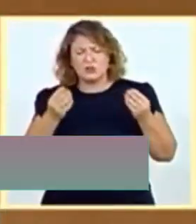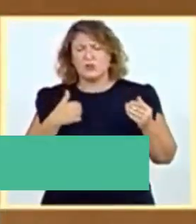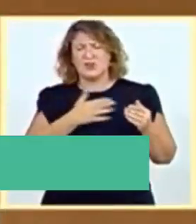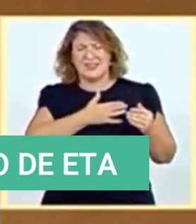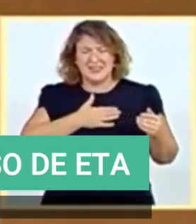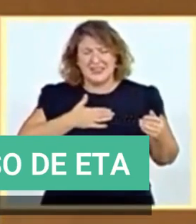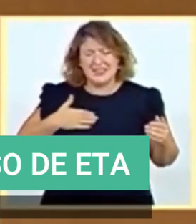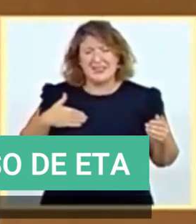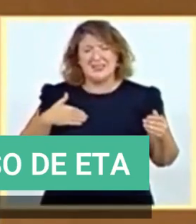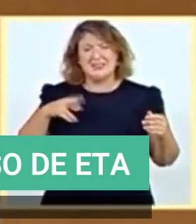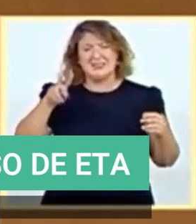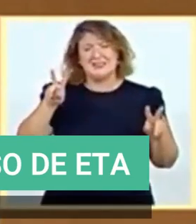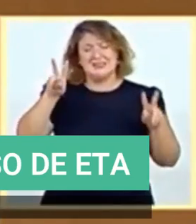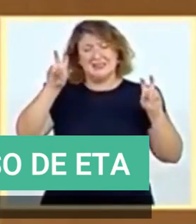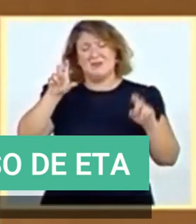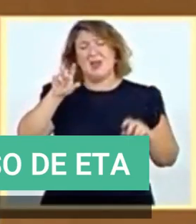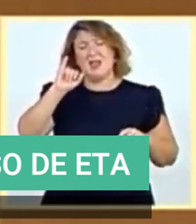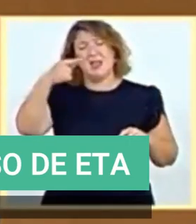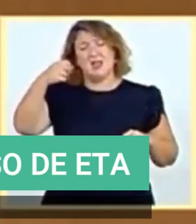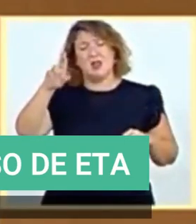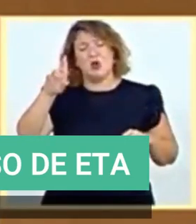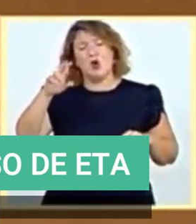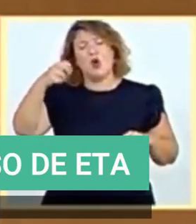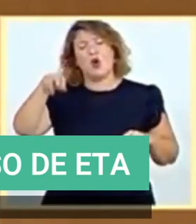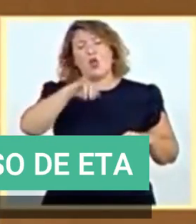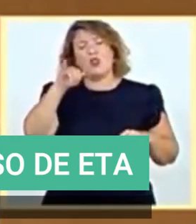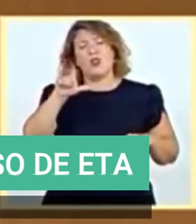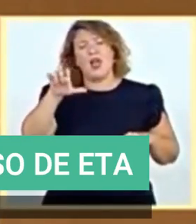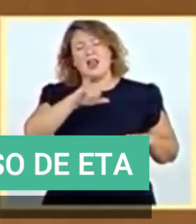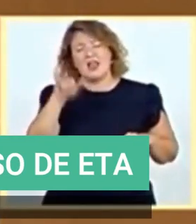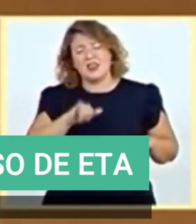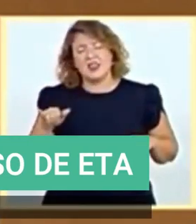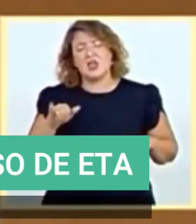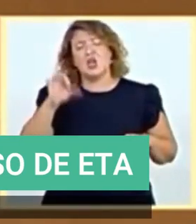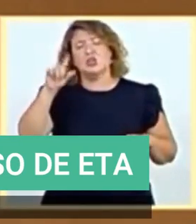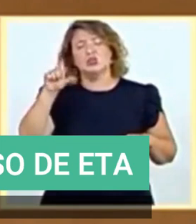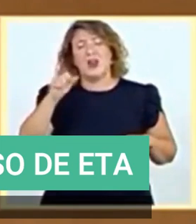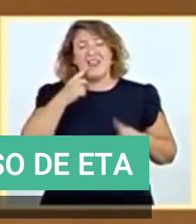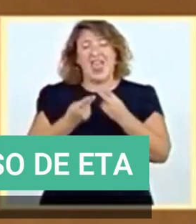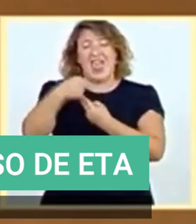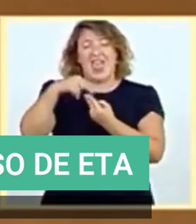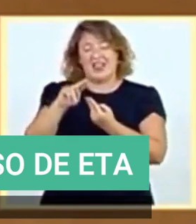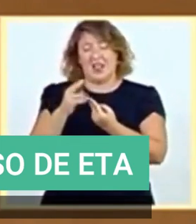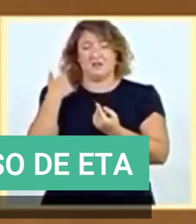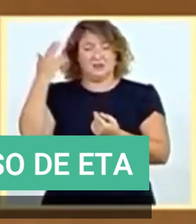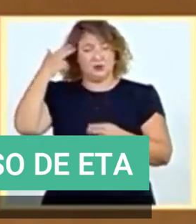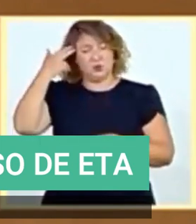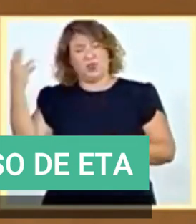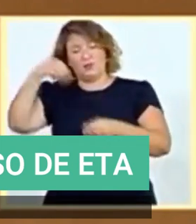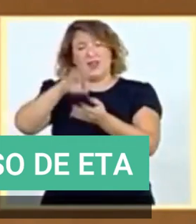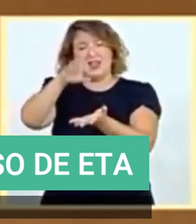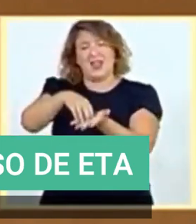quería referir al caso de Igor González Sola, al preso de la banda ETA, que se suicidó la semana pasada en la